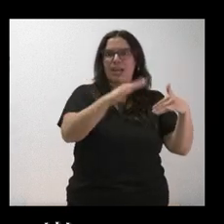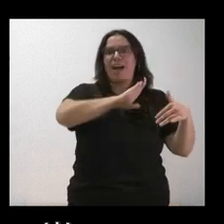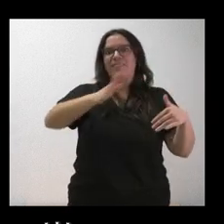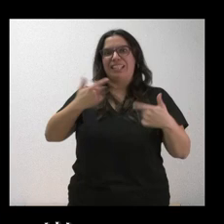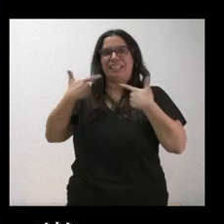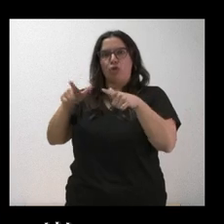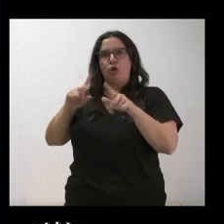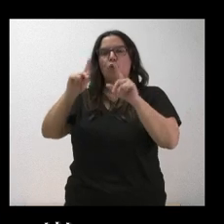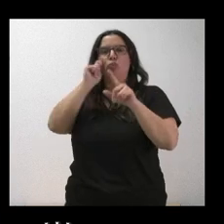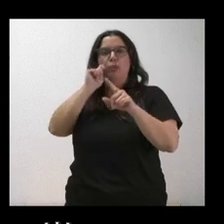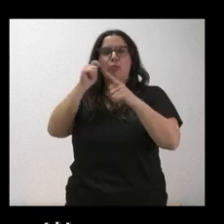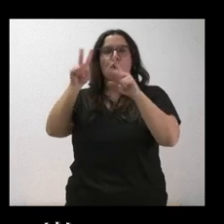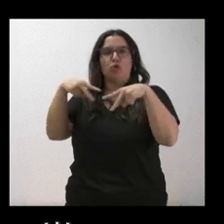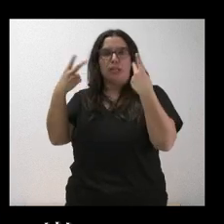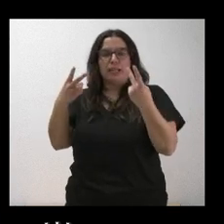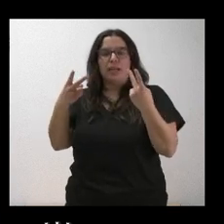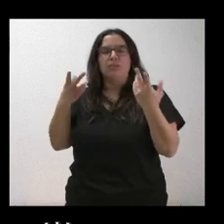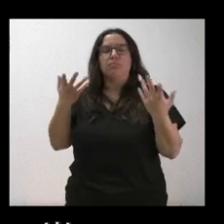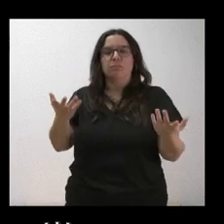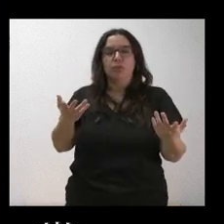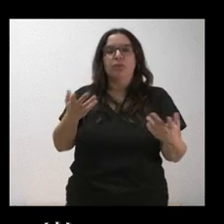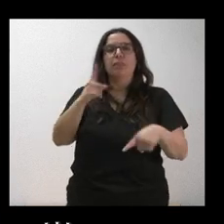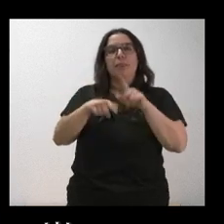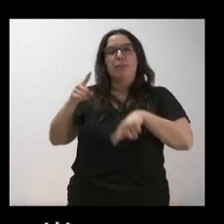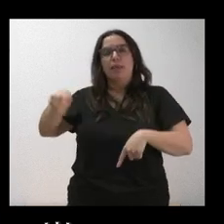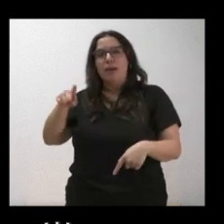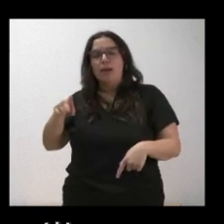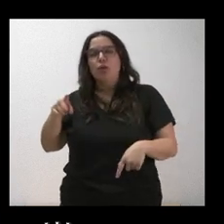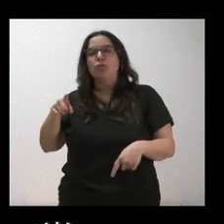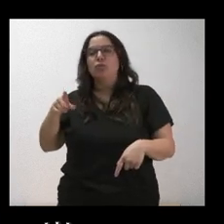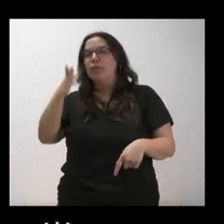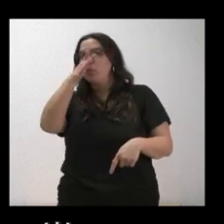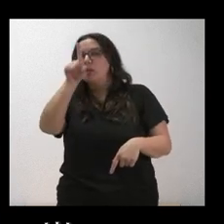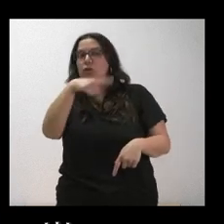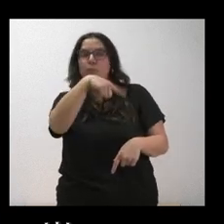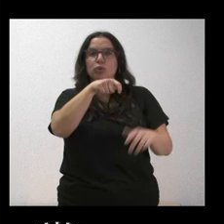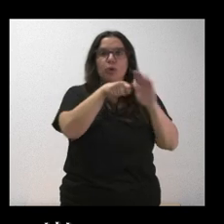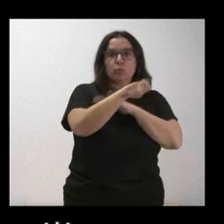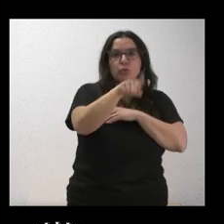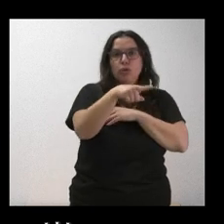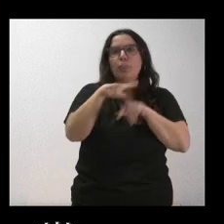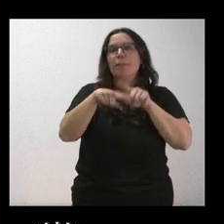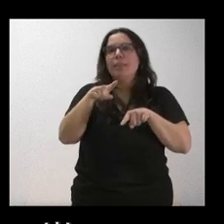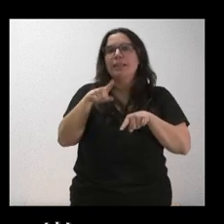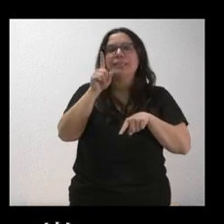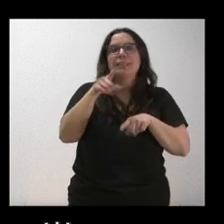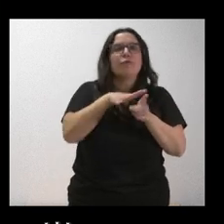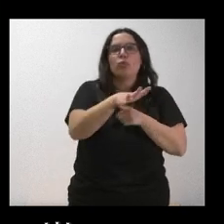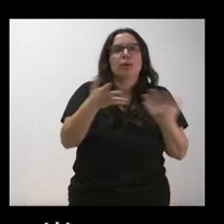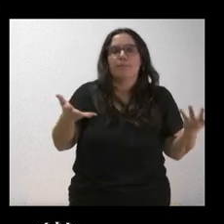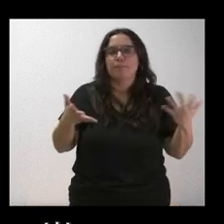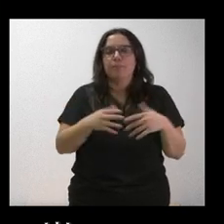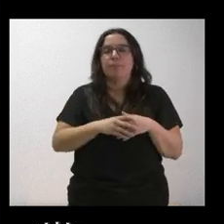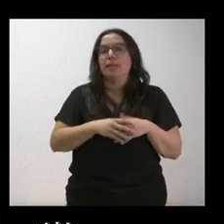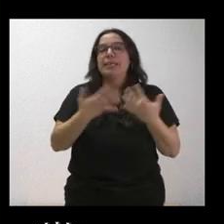recurso y que en función de lo que el sector diga presenten o no el recurso no sé y y bueno y y